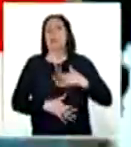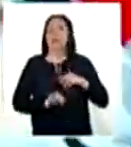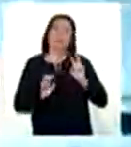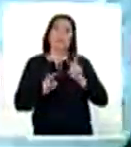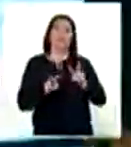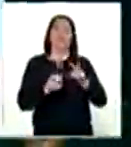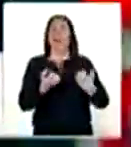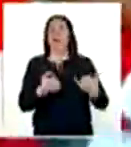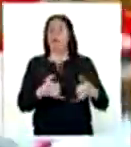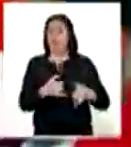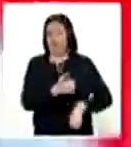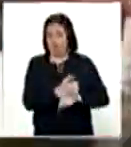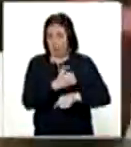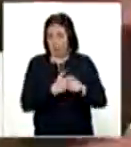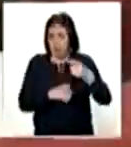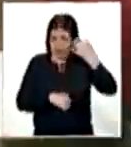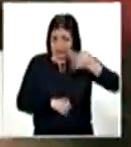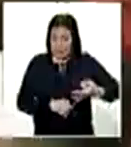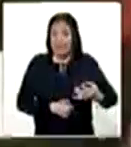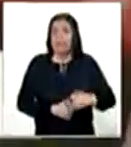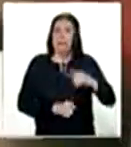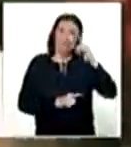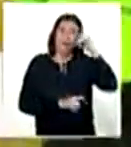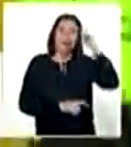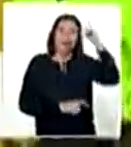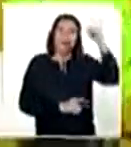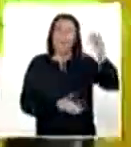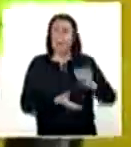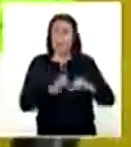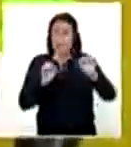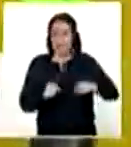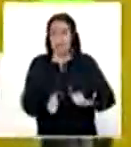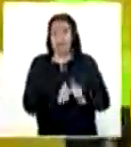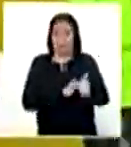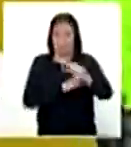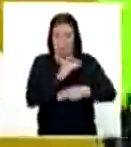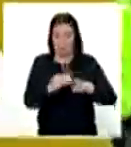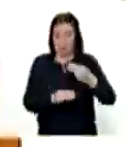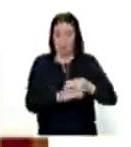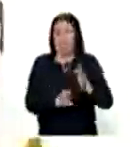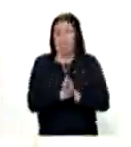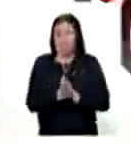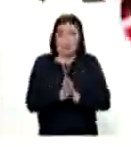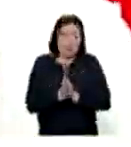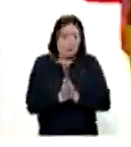decisivo que podría hacer realidad nuestro sueño de vivir un mundial.